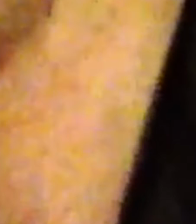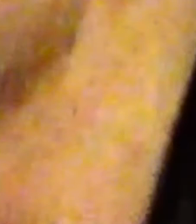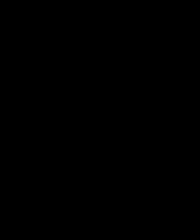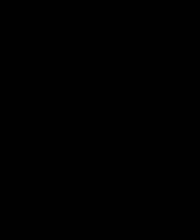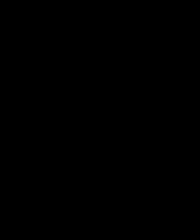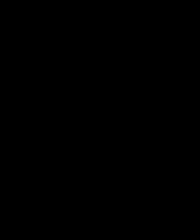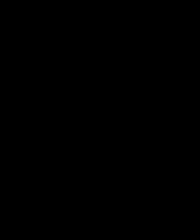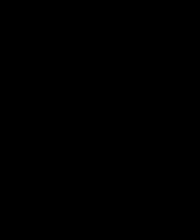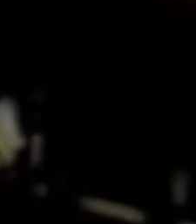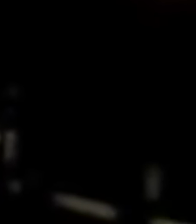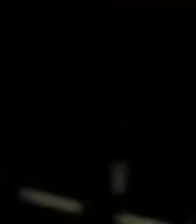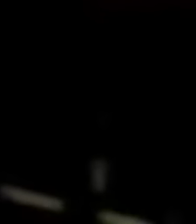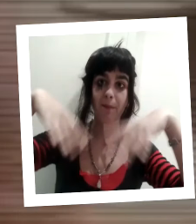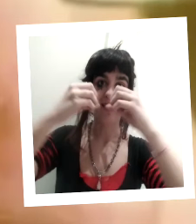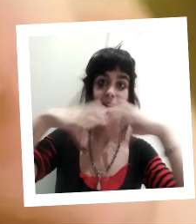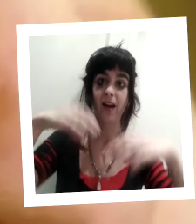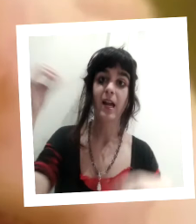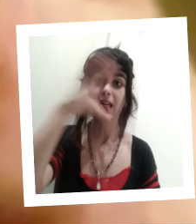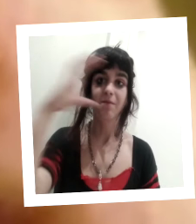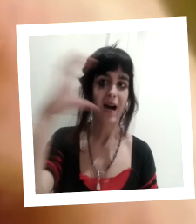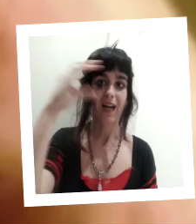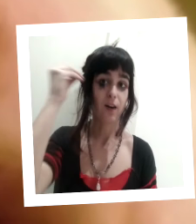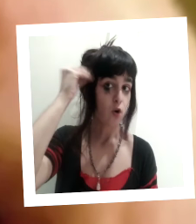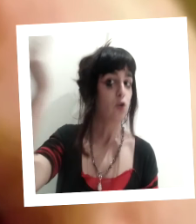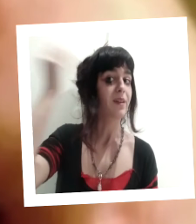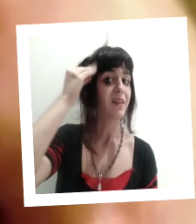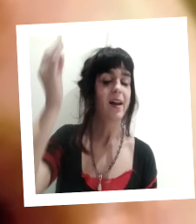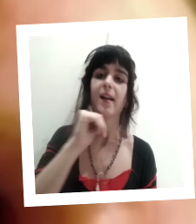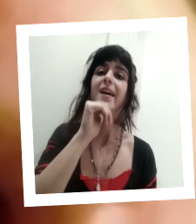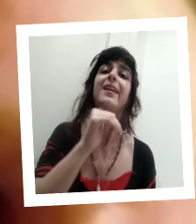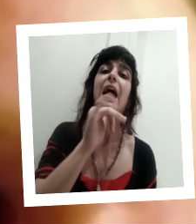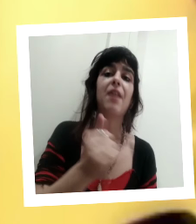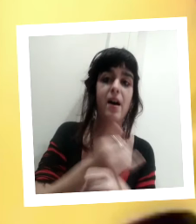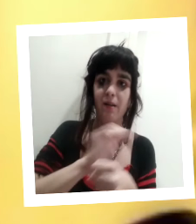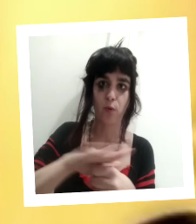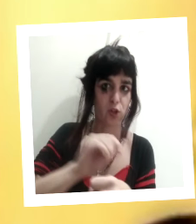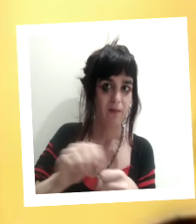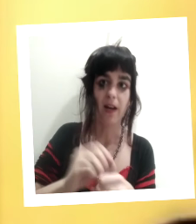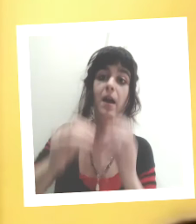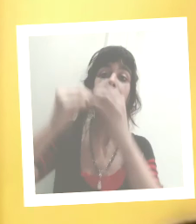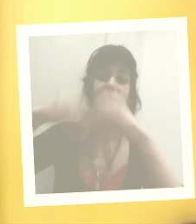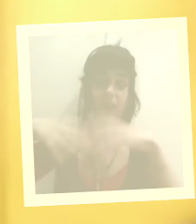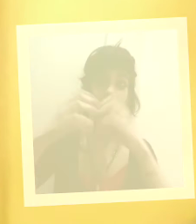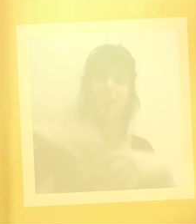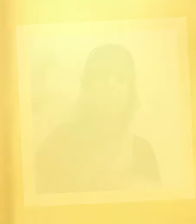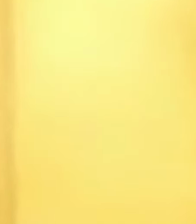A welcome reception for future time travelers.